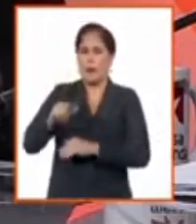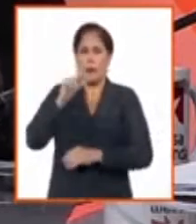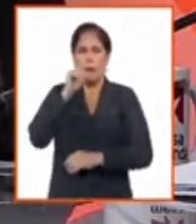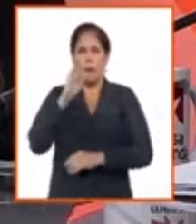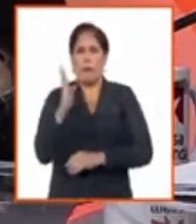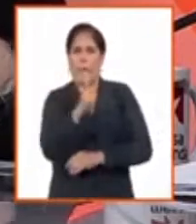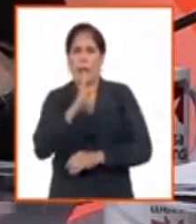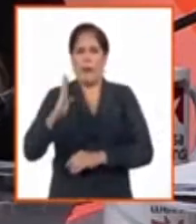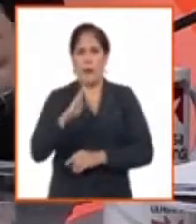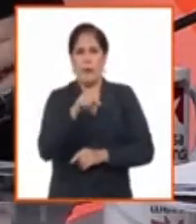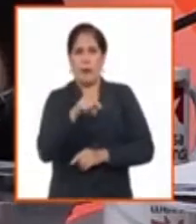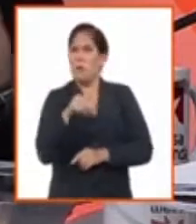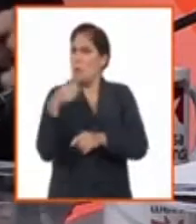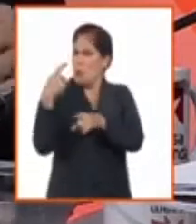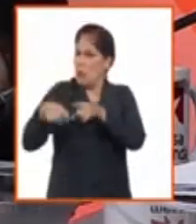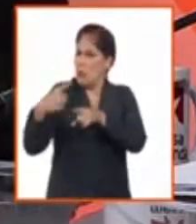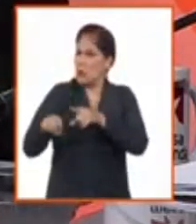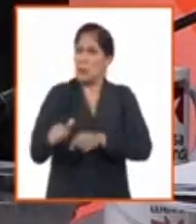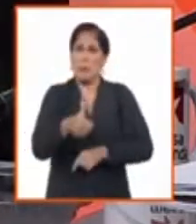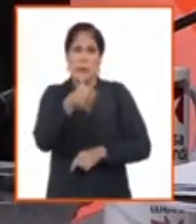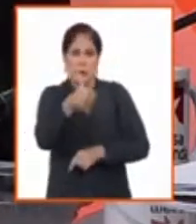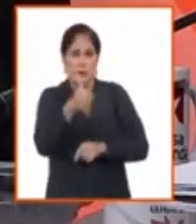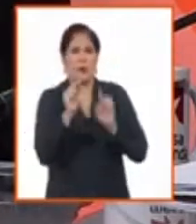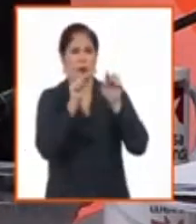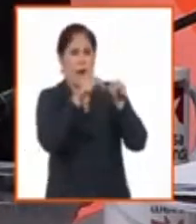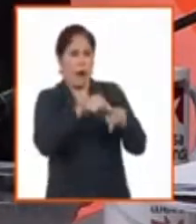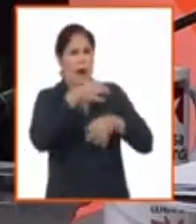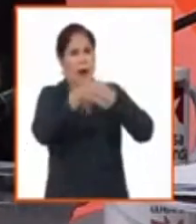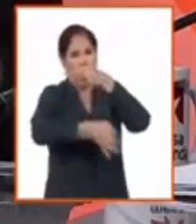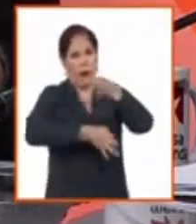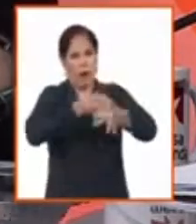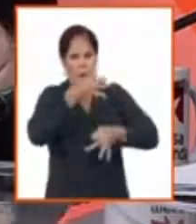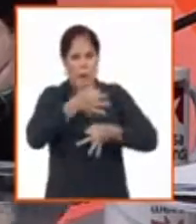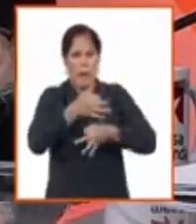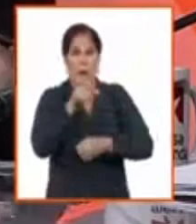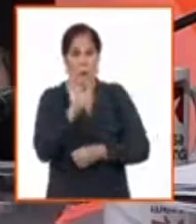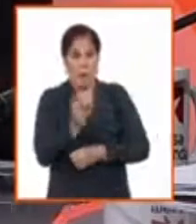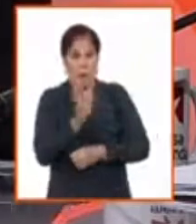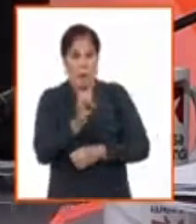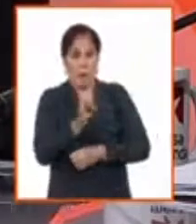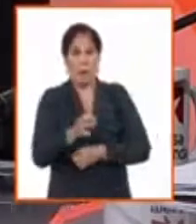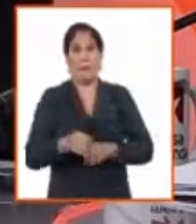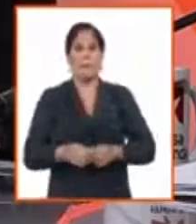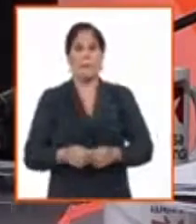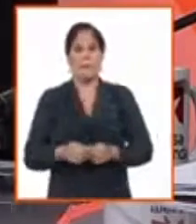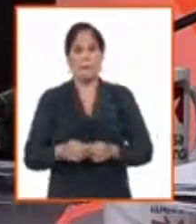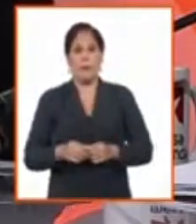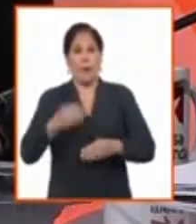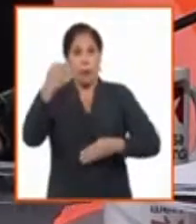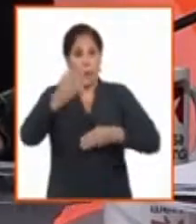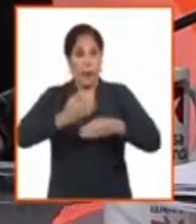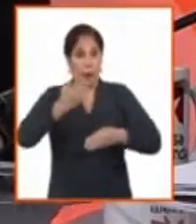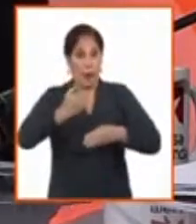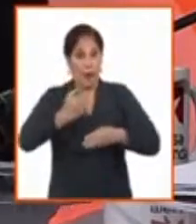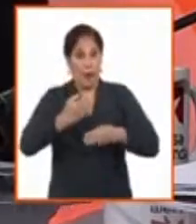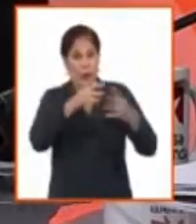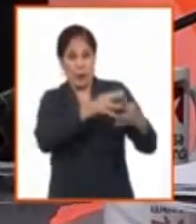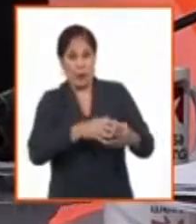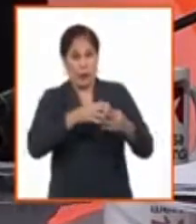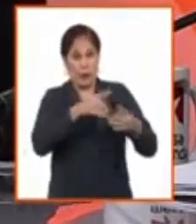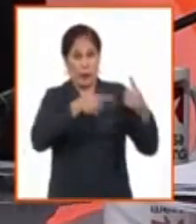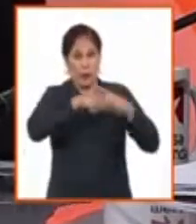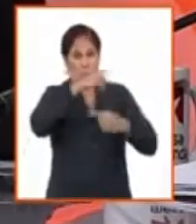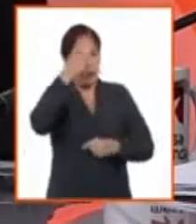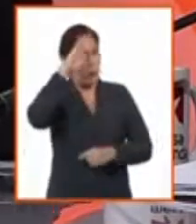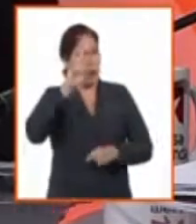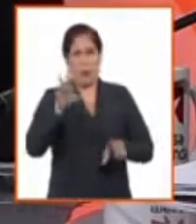además como presidente pro tempore de caricom estas fueron sus palabras el bloqueo en el centro de los discursos